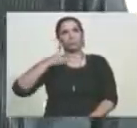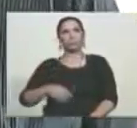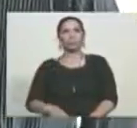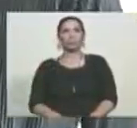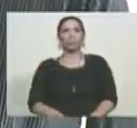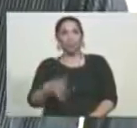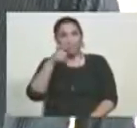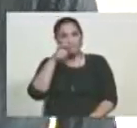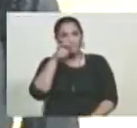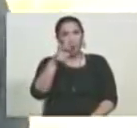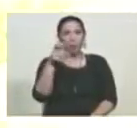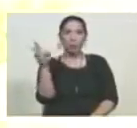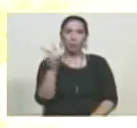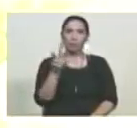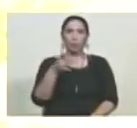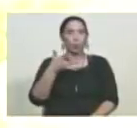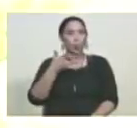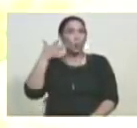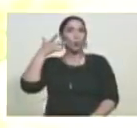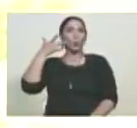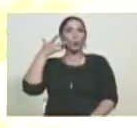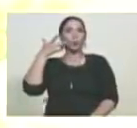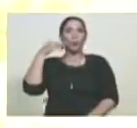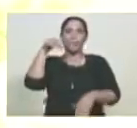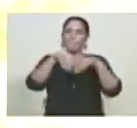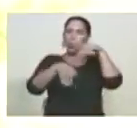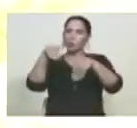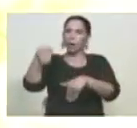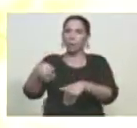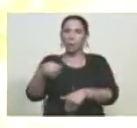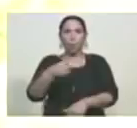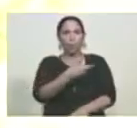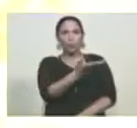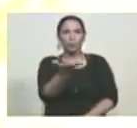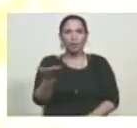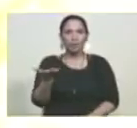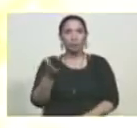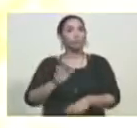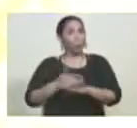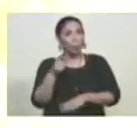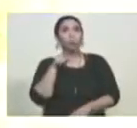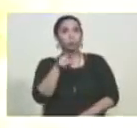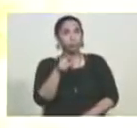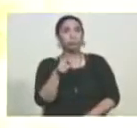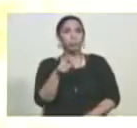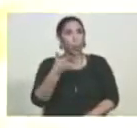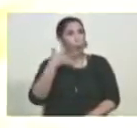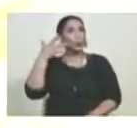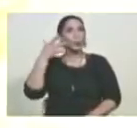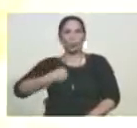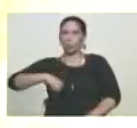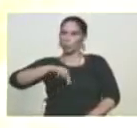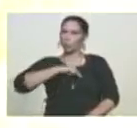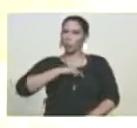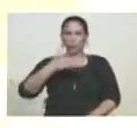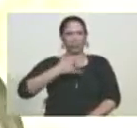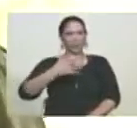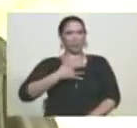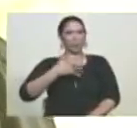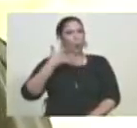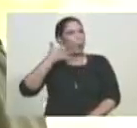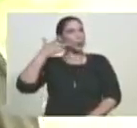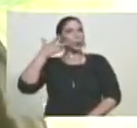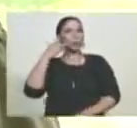Para el pueblo de Venezuela es un orgullo lo que votamos por usted, que usted haya sido un obrero. Es un orgullo porque nosotros nos sentimos orgullosos